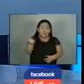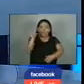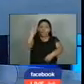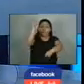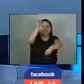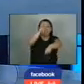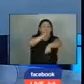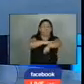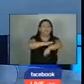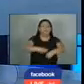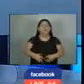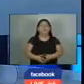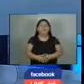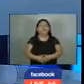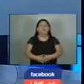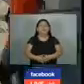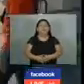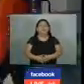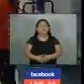por el zancudo.